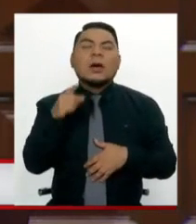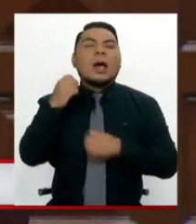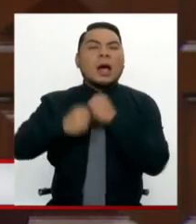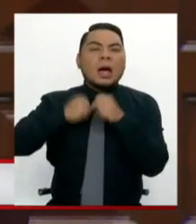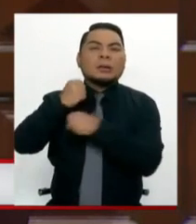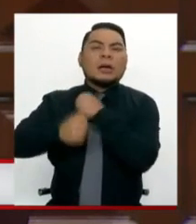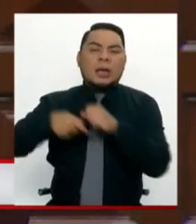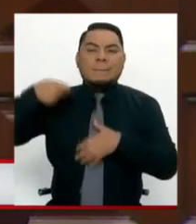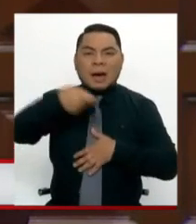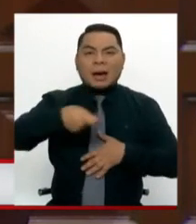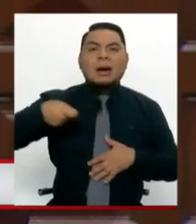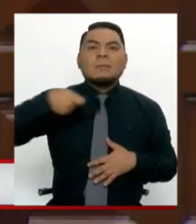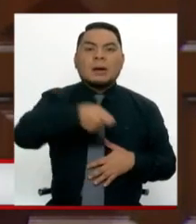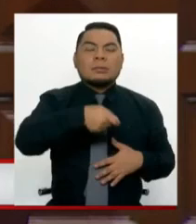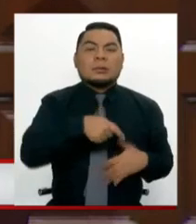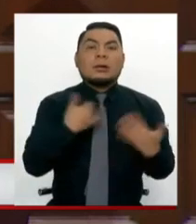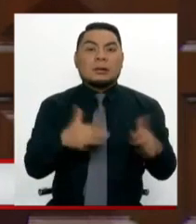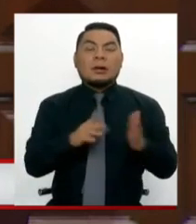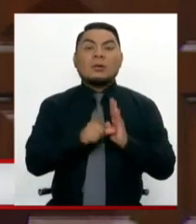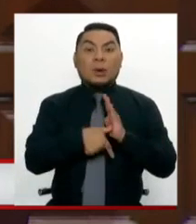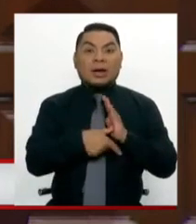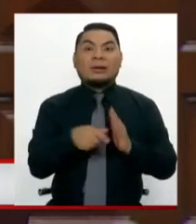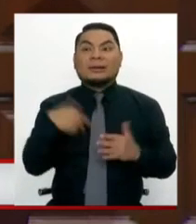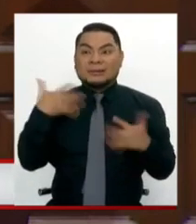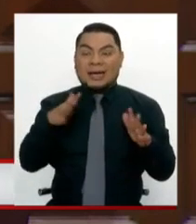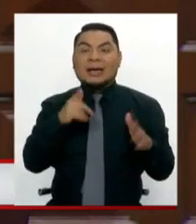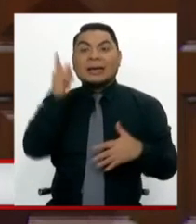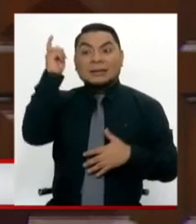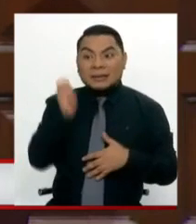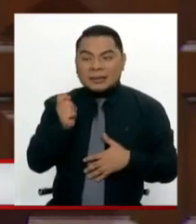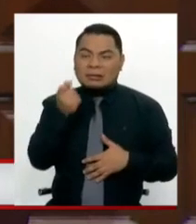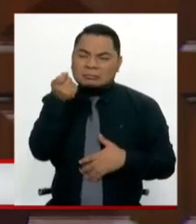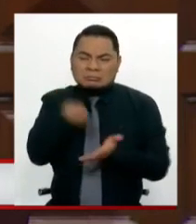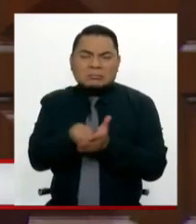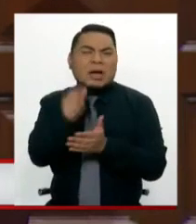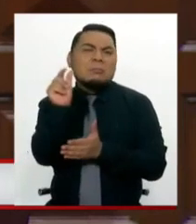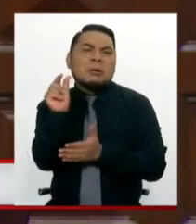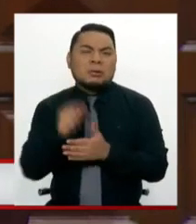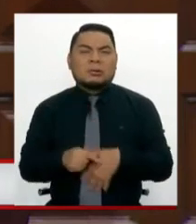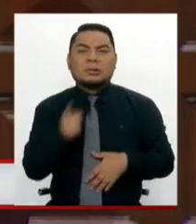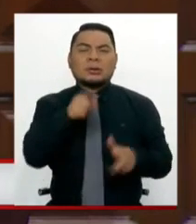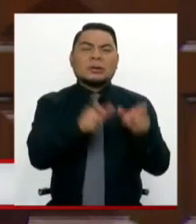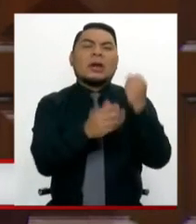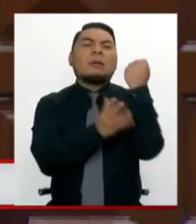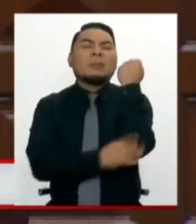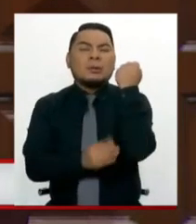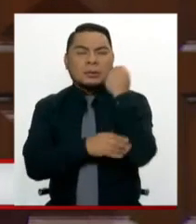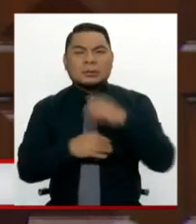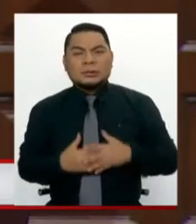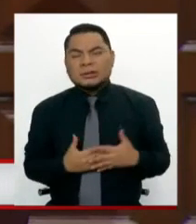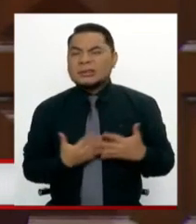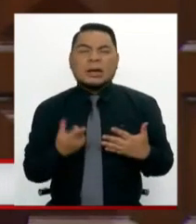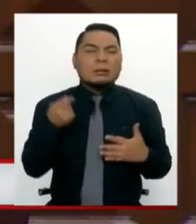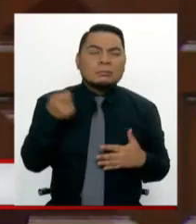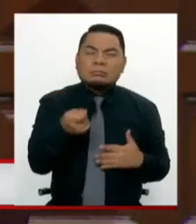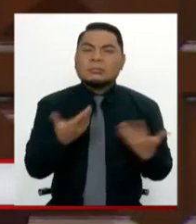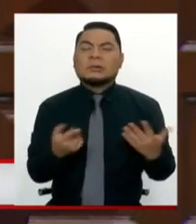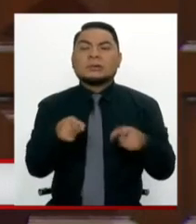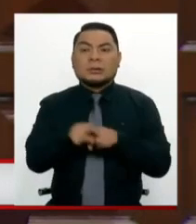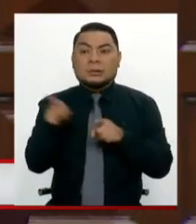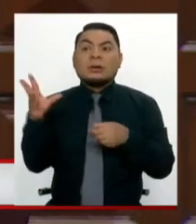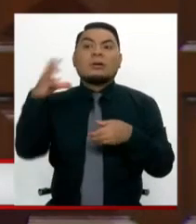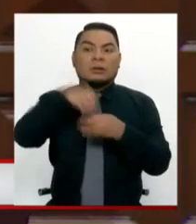vida laboral reciben pensiones de miserias y otros en situaciones de pobreza pueden acceder a